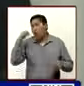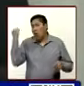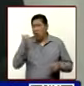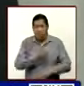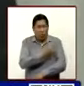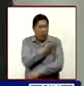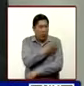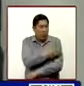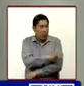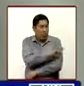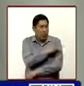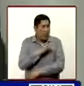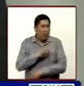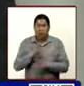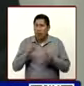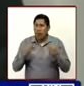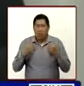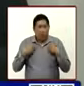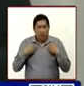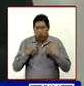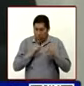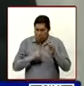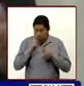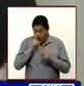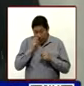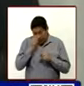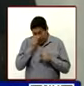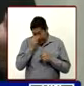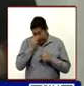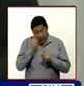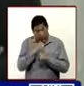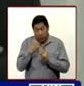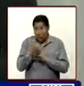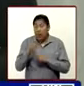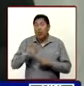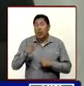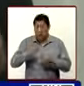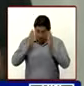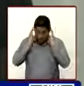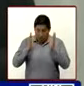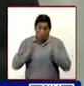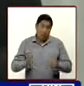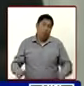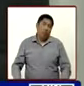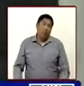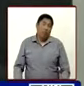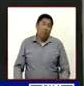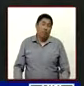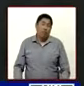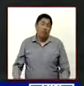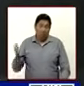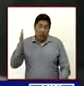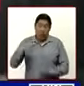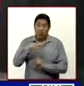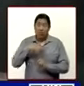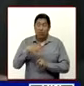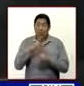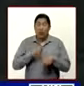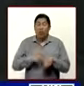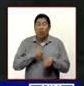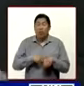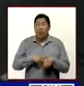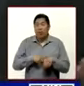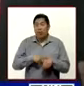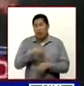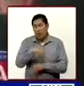otros nosocomios al no contarse con algunos, bueno, elementos que se requieren para la atención correspondiente. Ese es el panorama que tenemos a esta